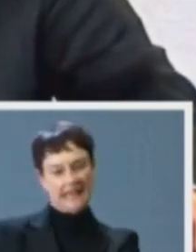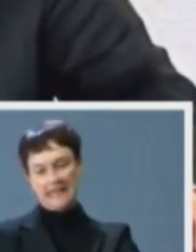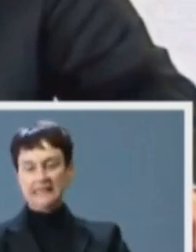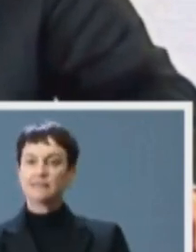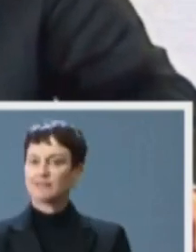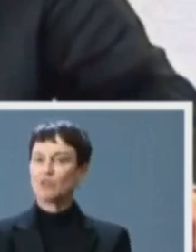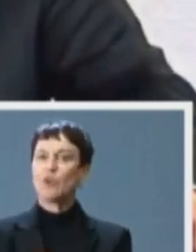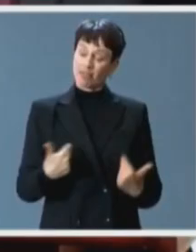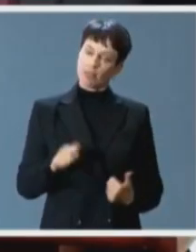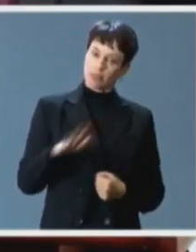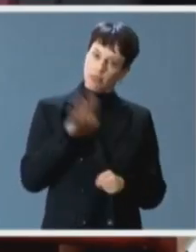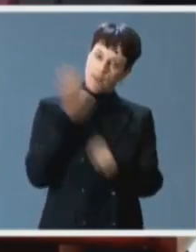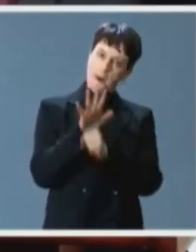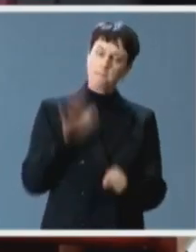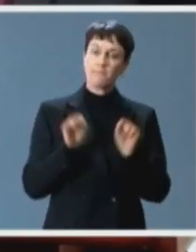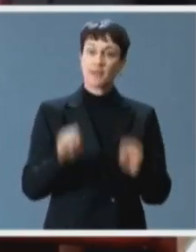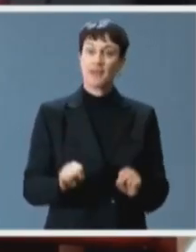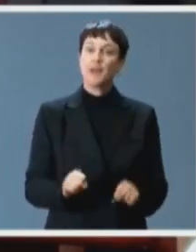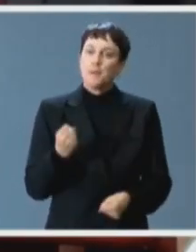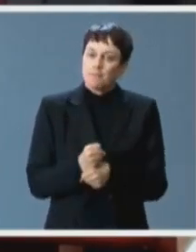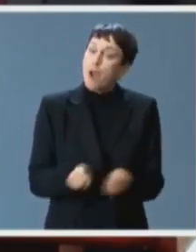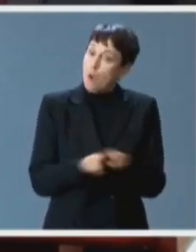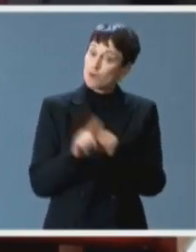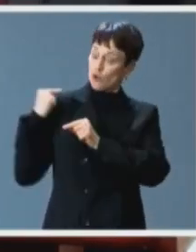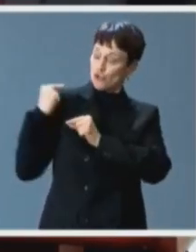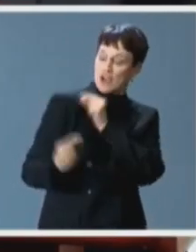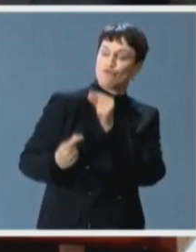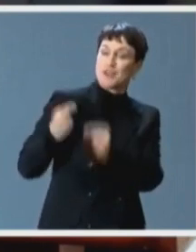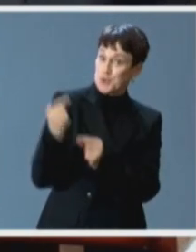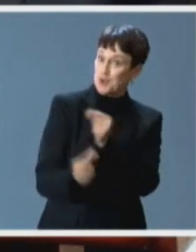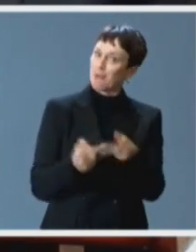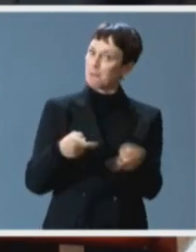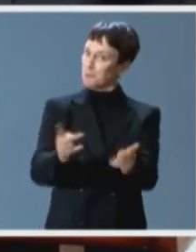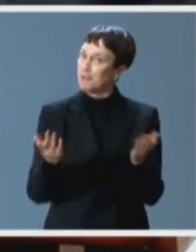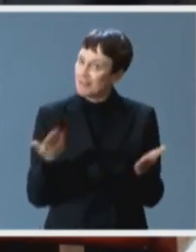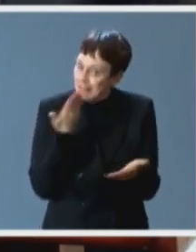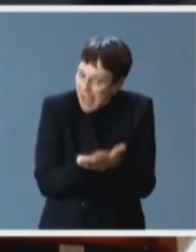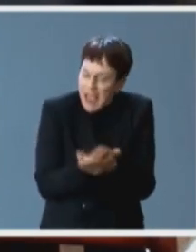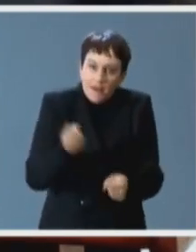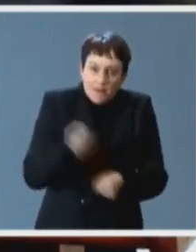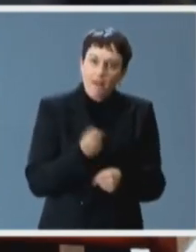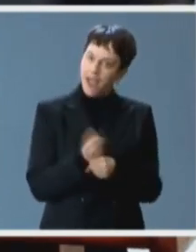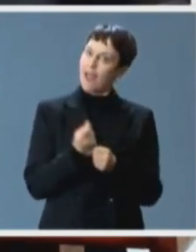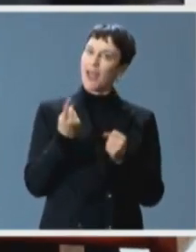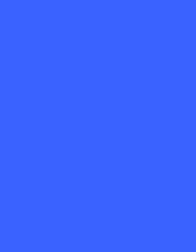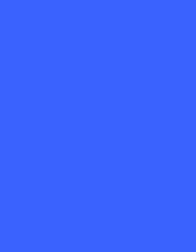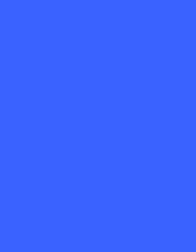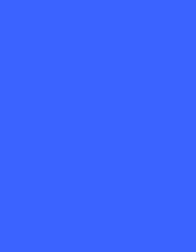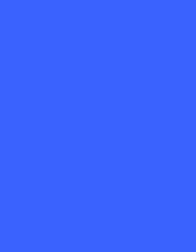poseen tanta riqueza como la mitad de la población y ustedes